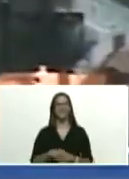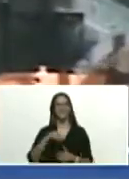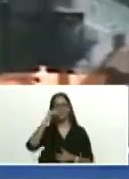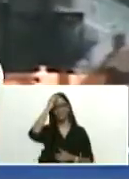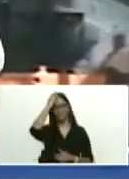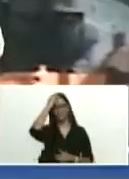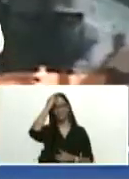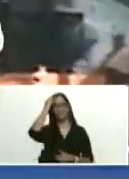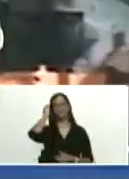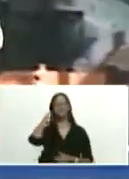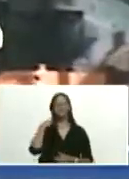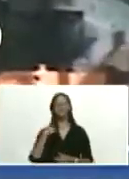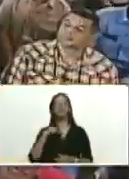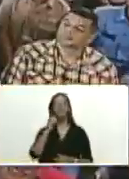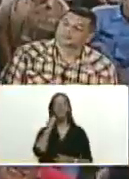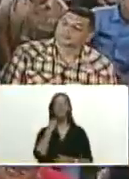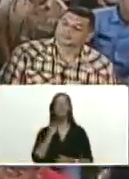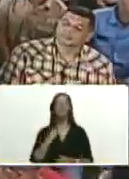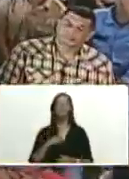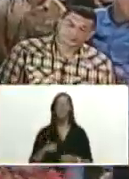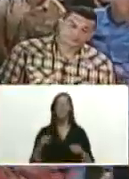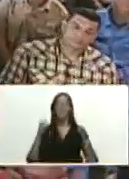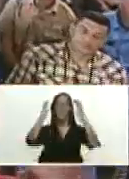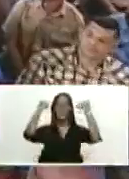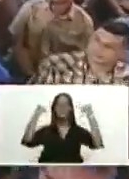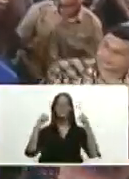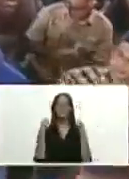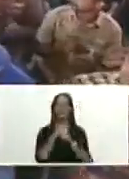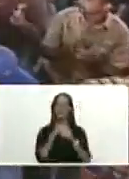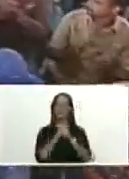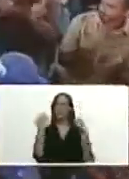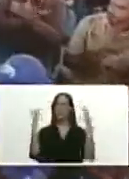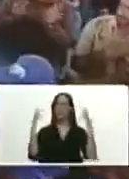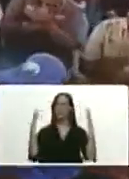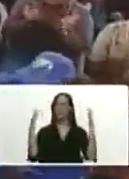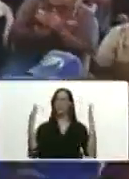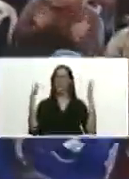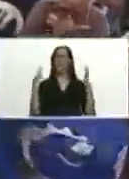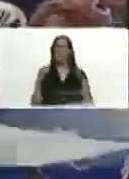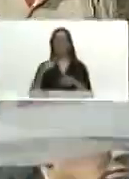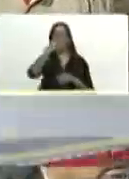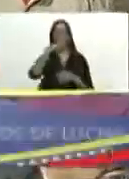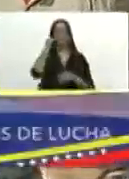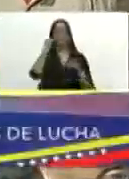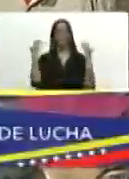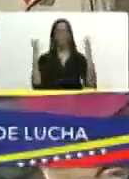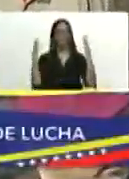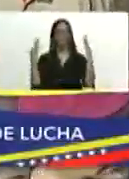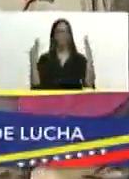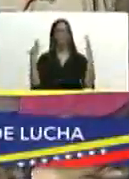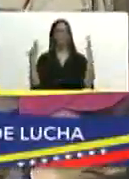milicia Obrera Pues dale un aplauso a los milicianos vale a las milicianas